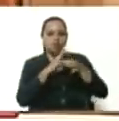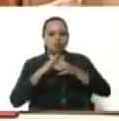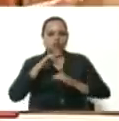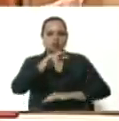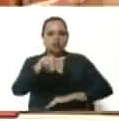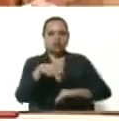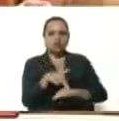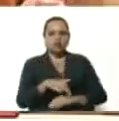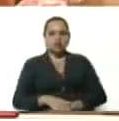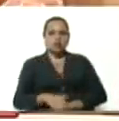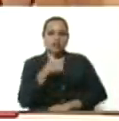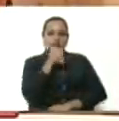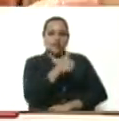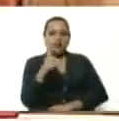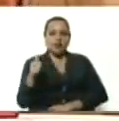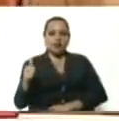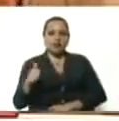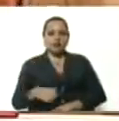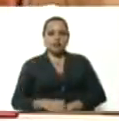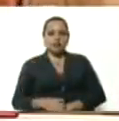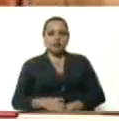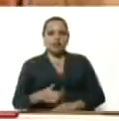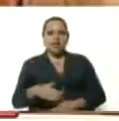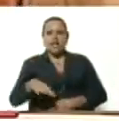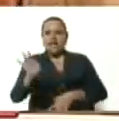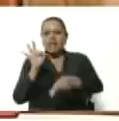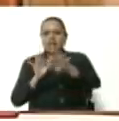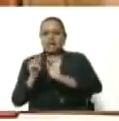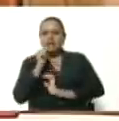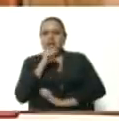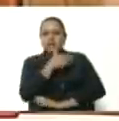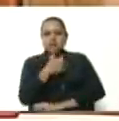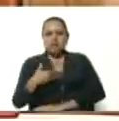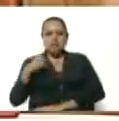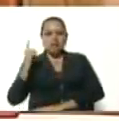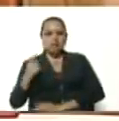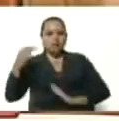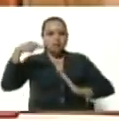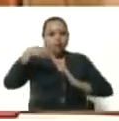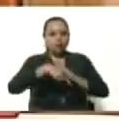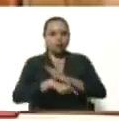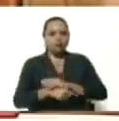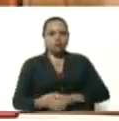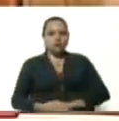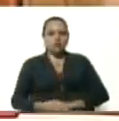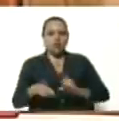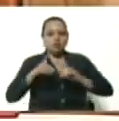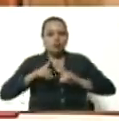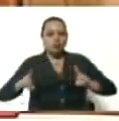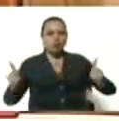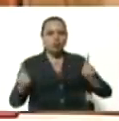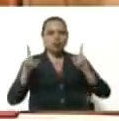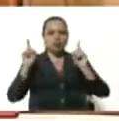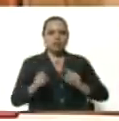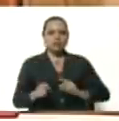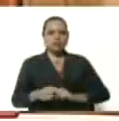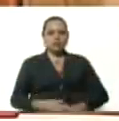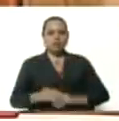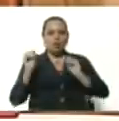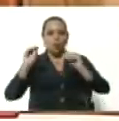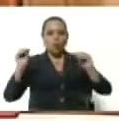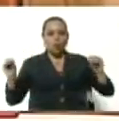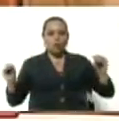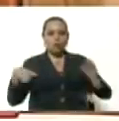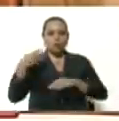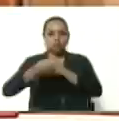Y bueno, que cada quien elija a quien quiera elegir. Y ahorita profundizando la democracia justamente con estos anuncios